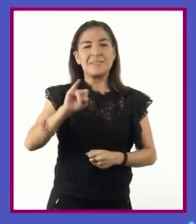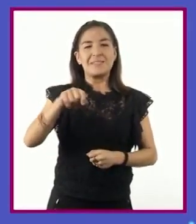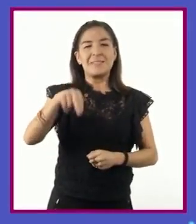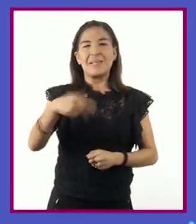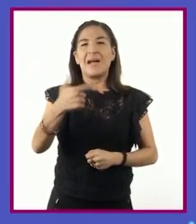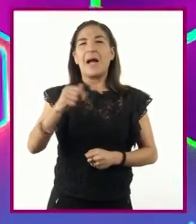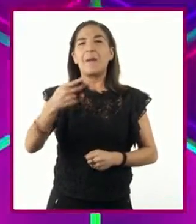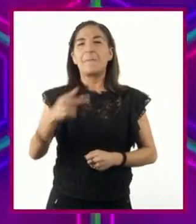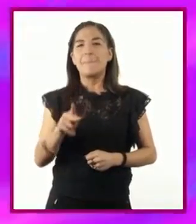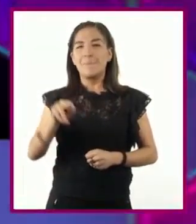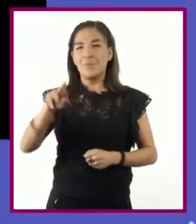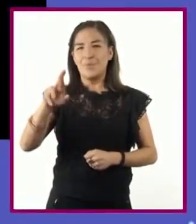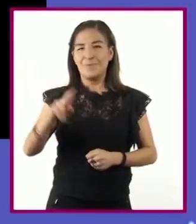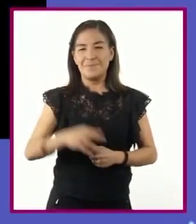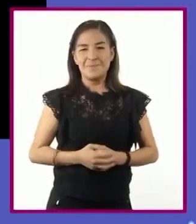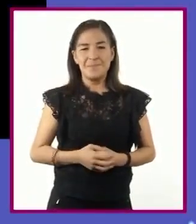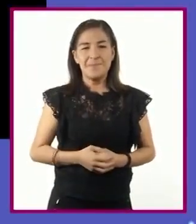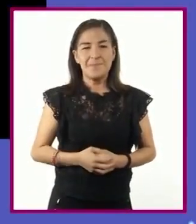Singapur.